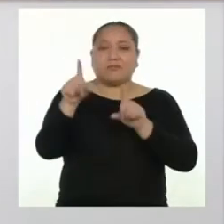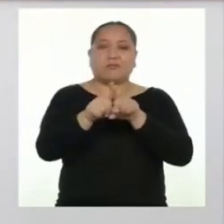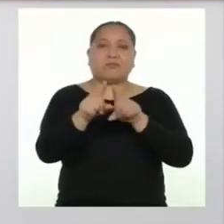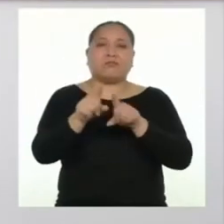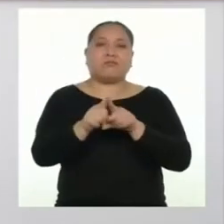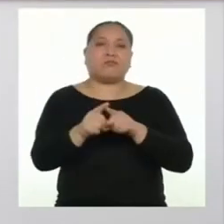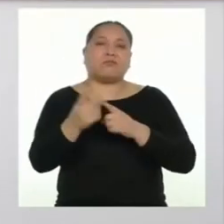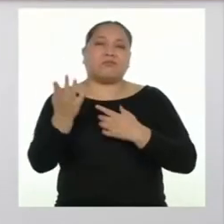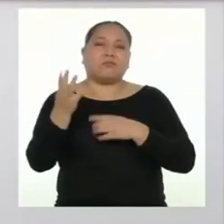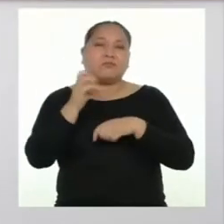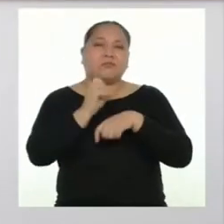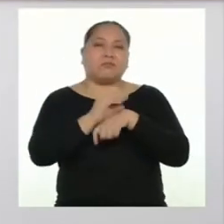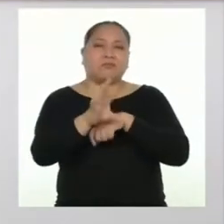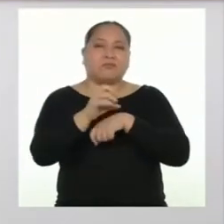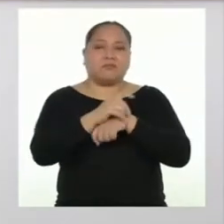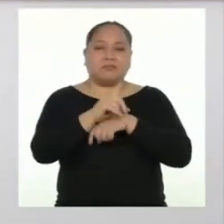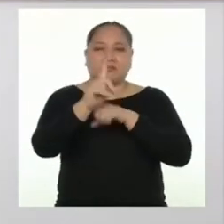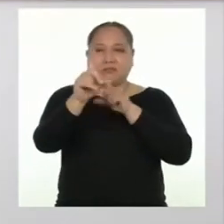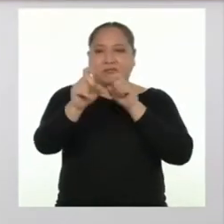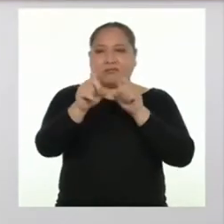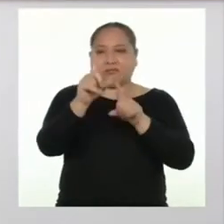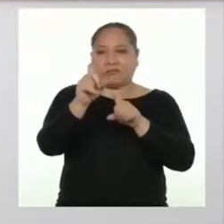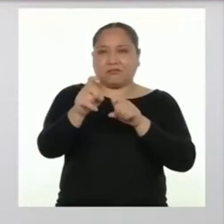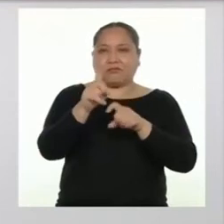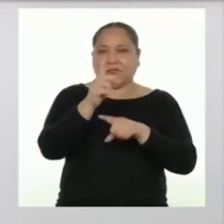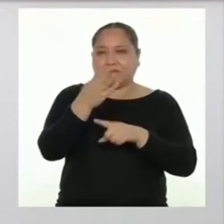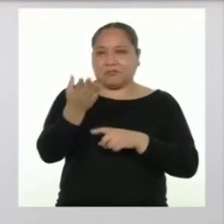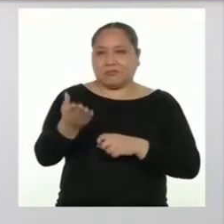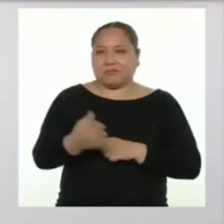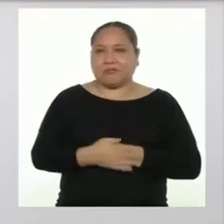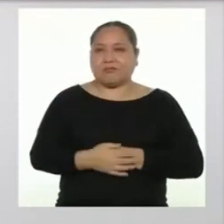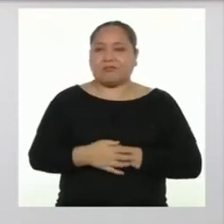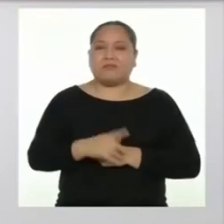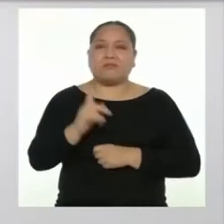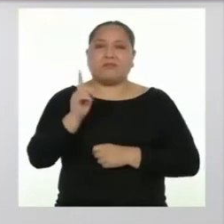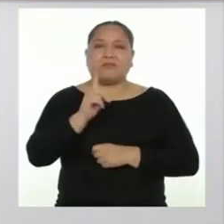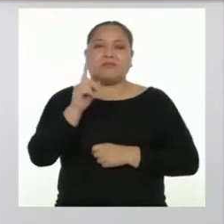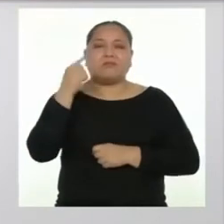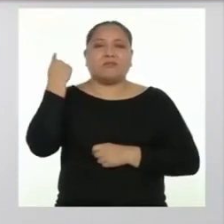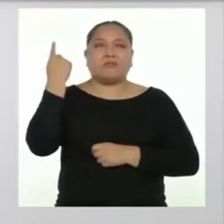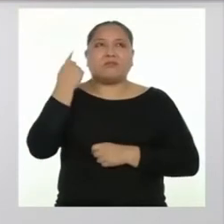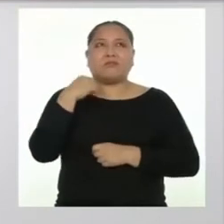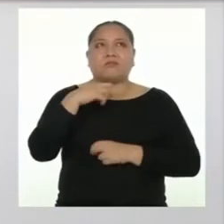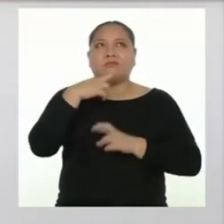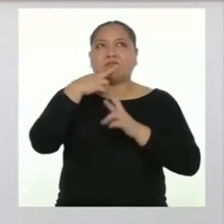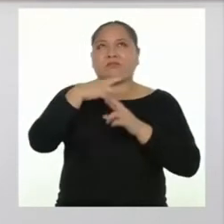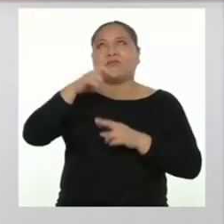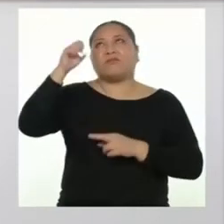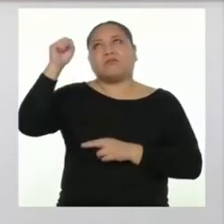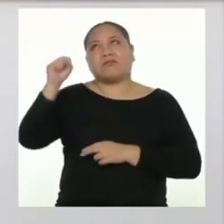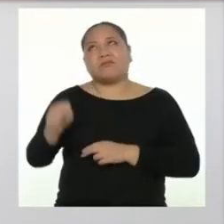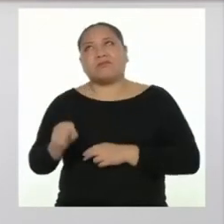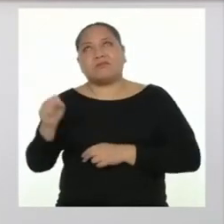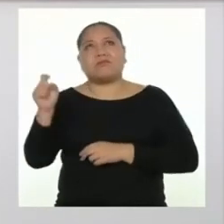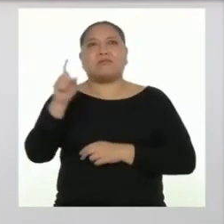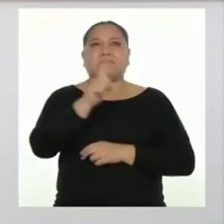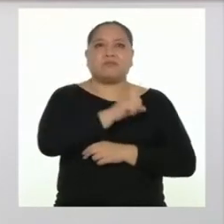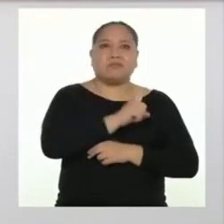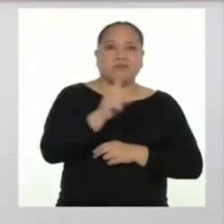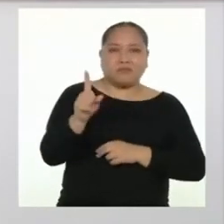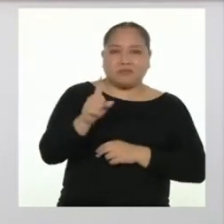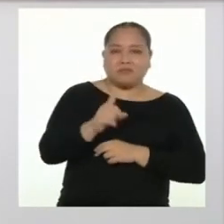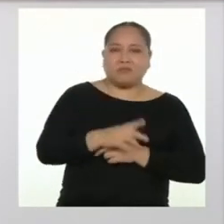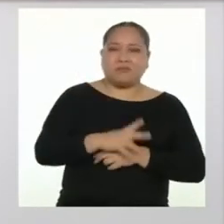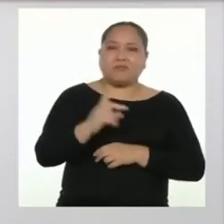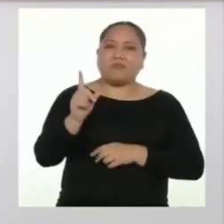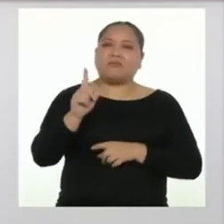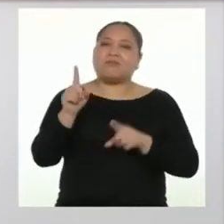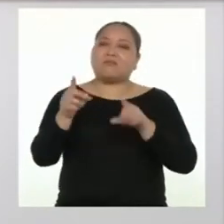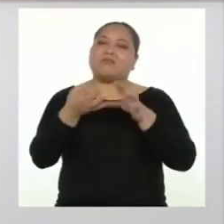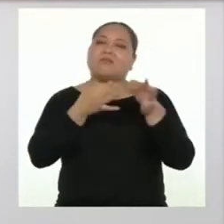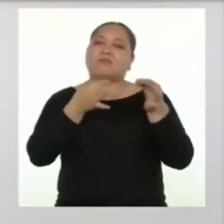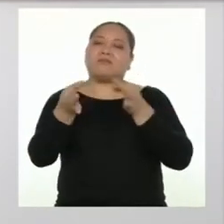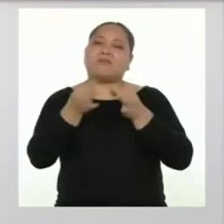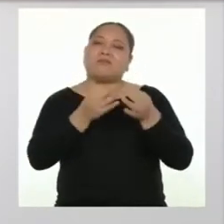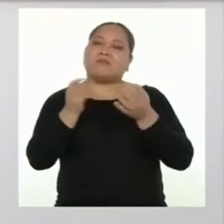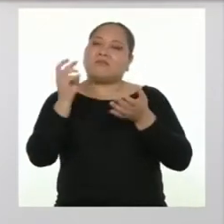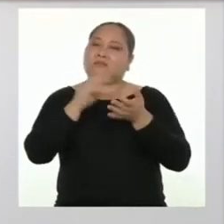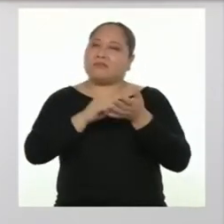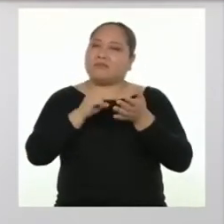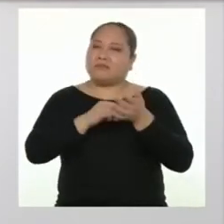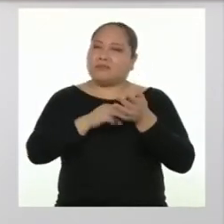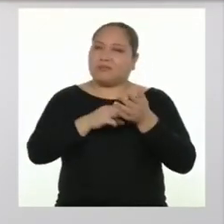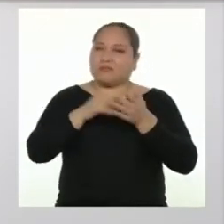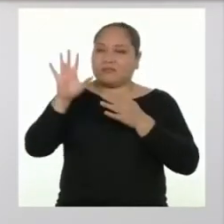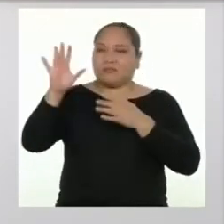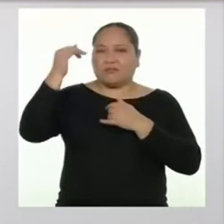Además, les sugiero que hagan preguntas en las que no solo puedan responder sí o no, sino que expliquen un